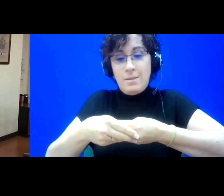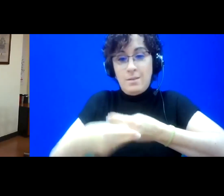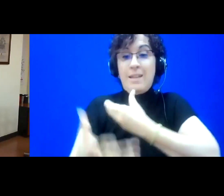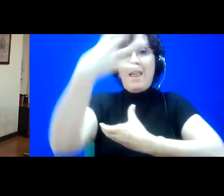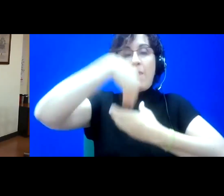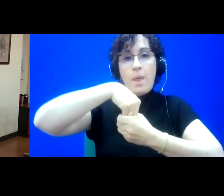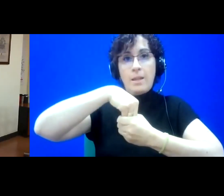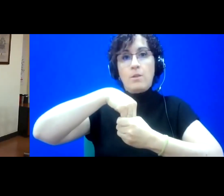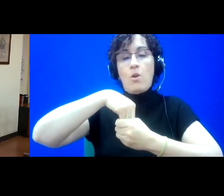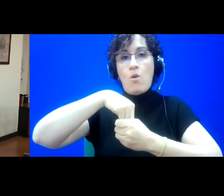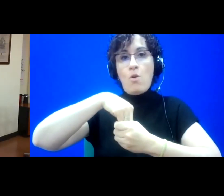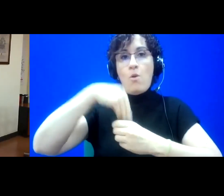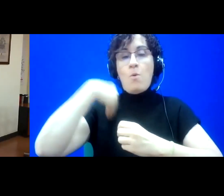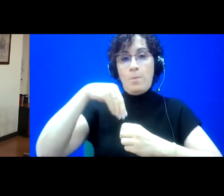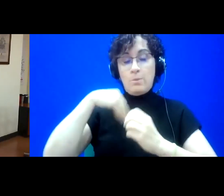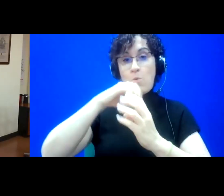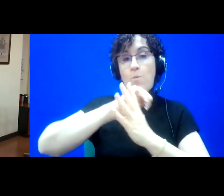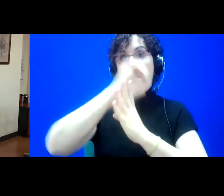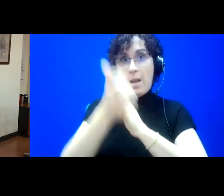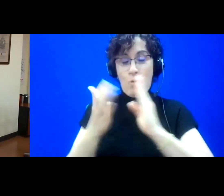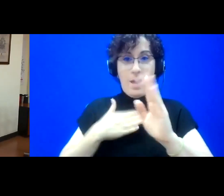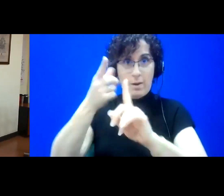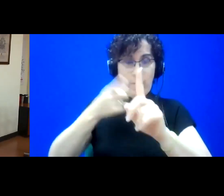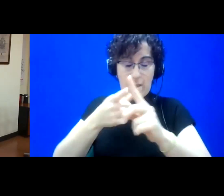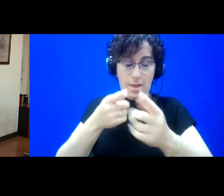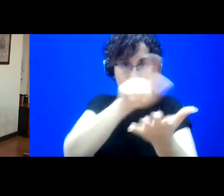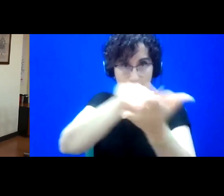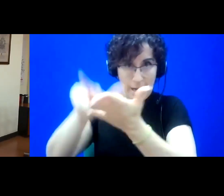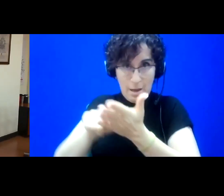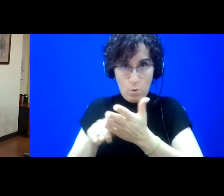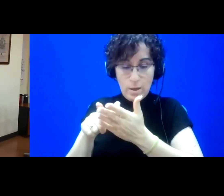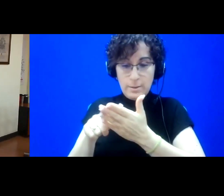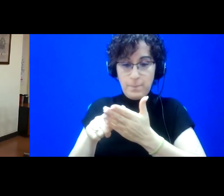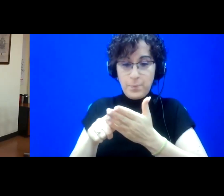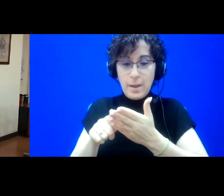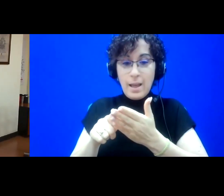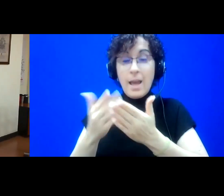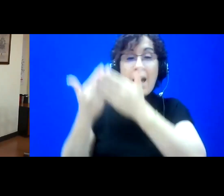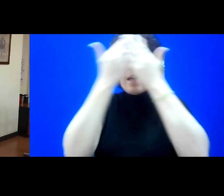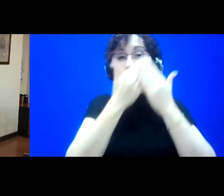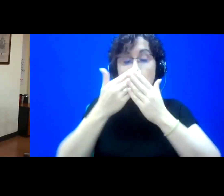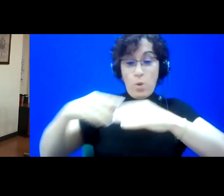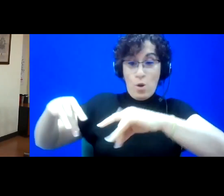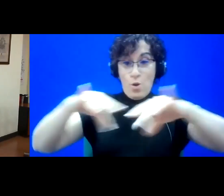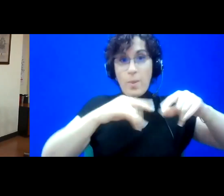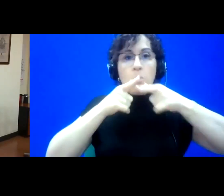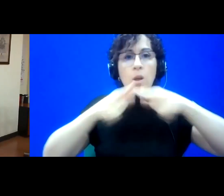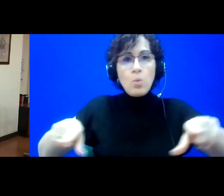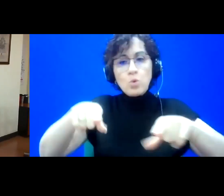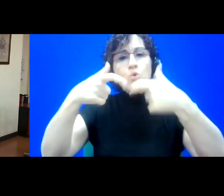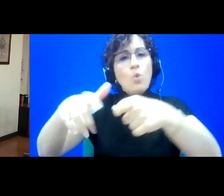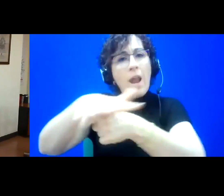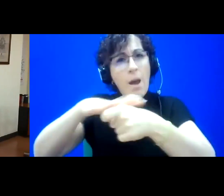Común Europeo de Referencia de las Lenguas. Los estudios demolingüísticos son también un ámbito de investigación que